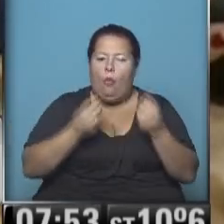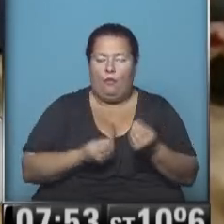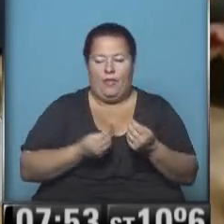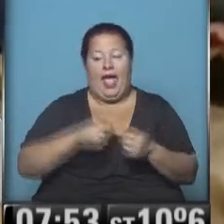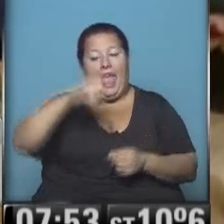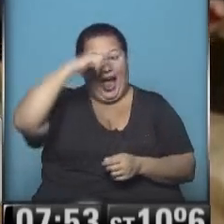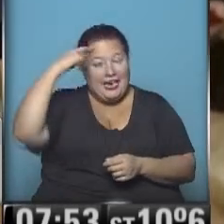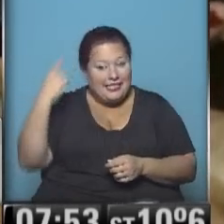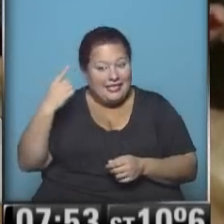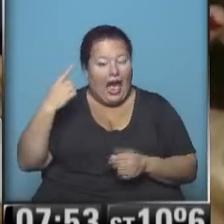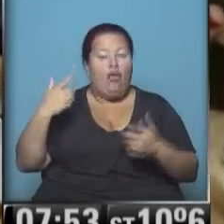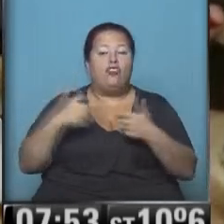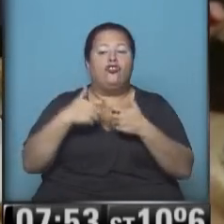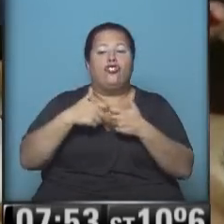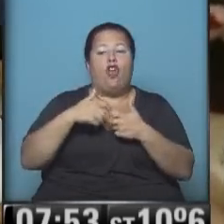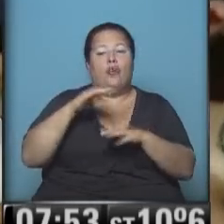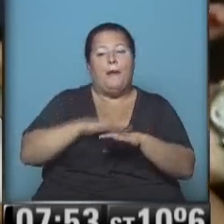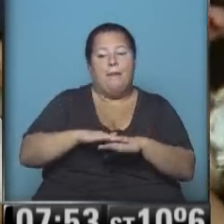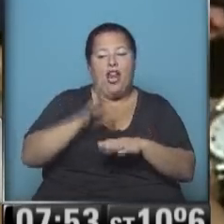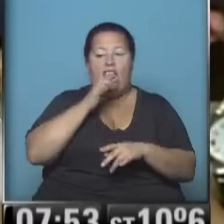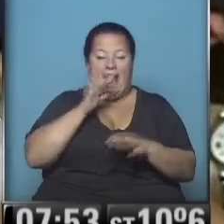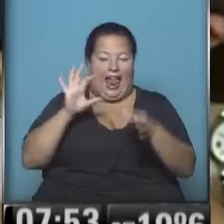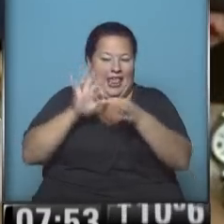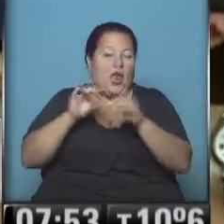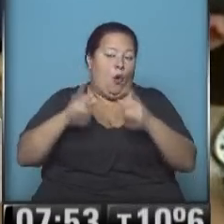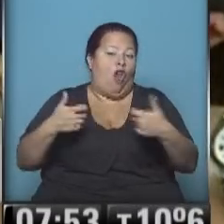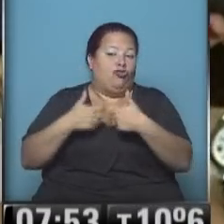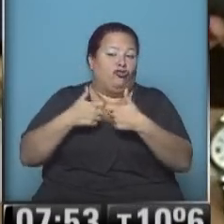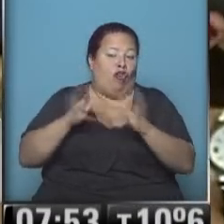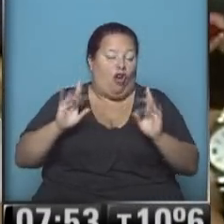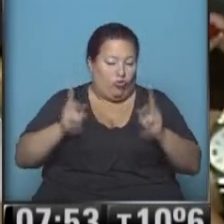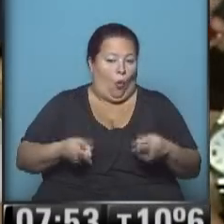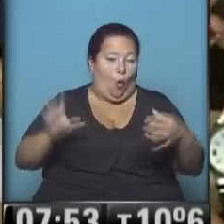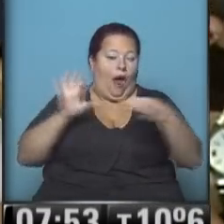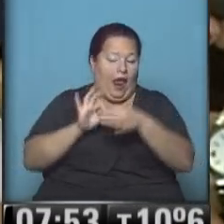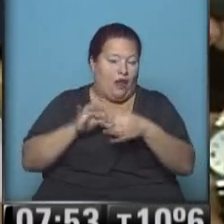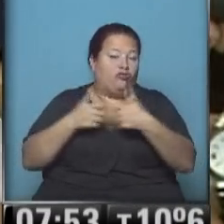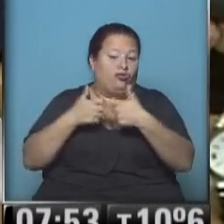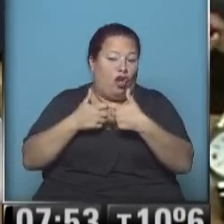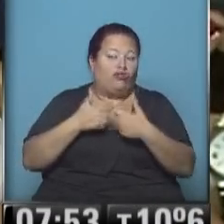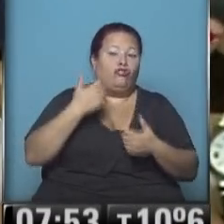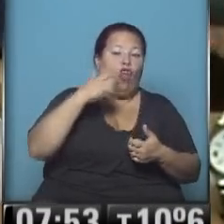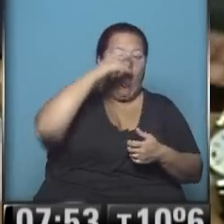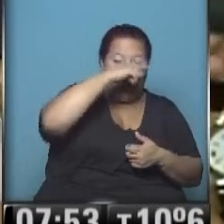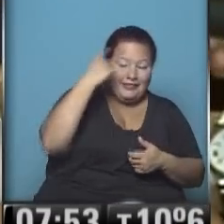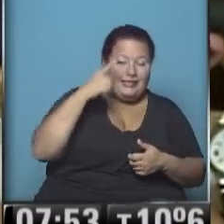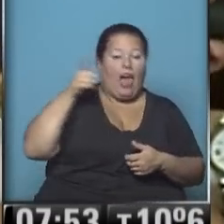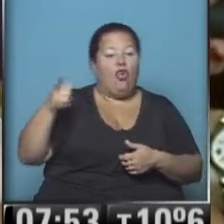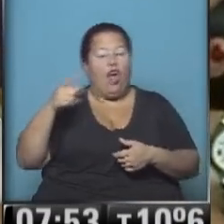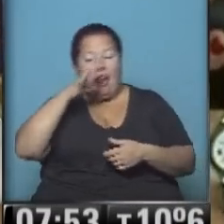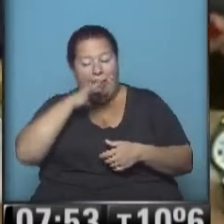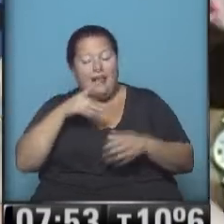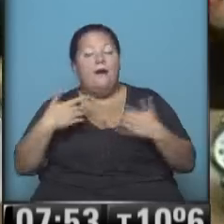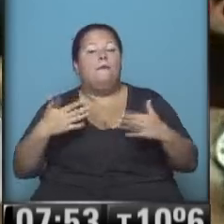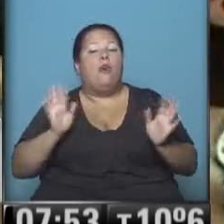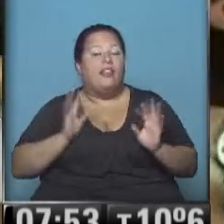el Estado es un socio minoritario de Clarín, pero al fin socio minoritario, socio definitivamente, lo que puede llegar